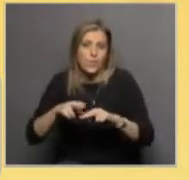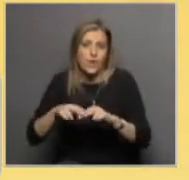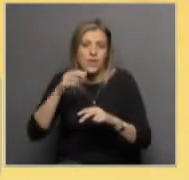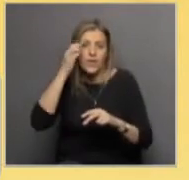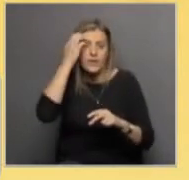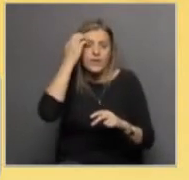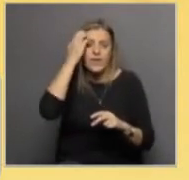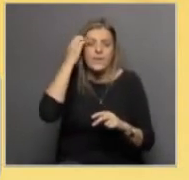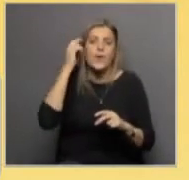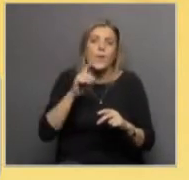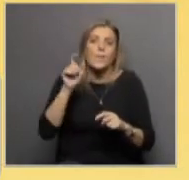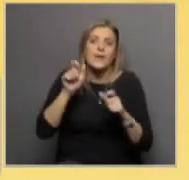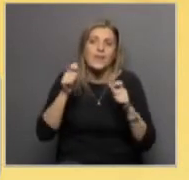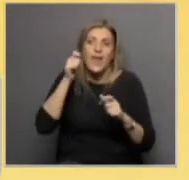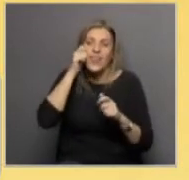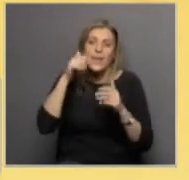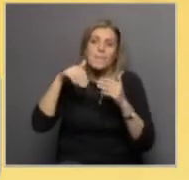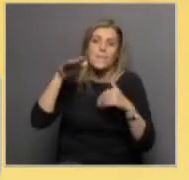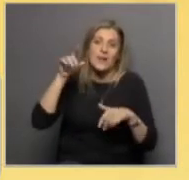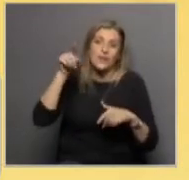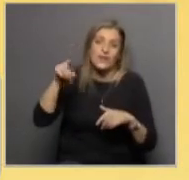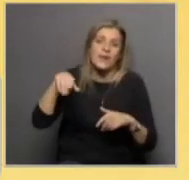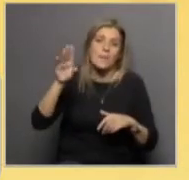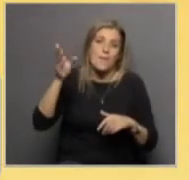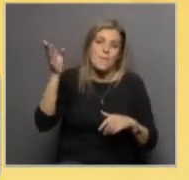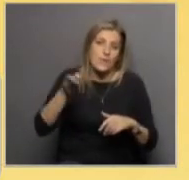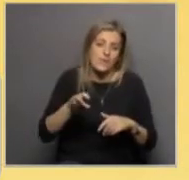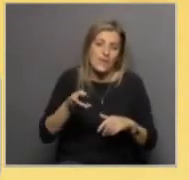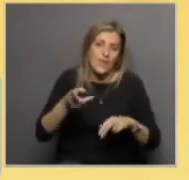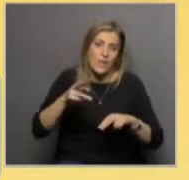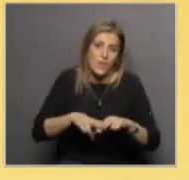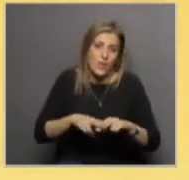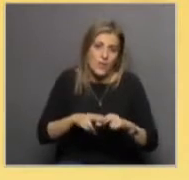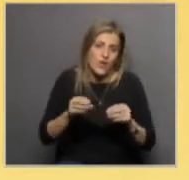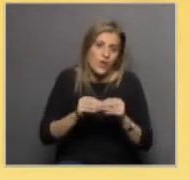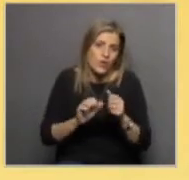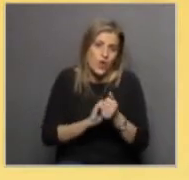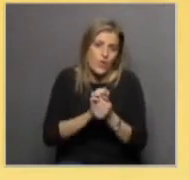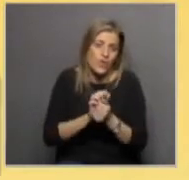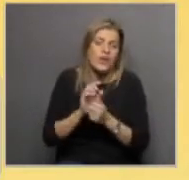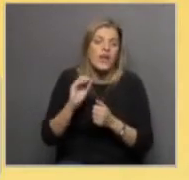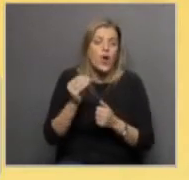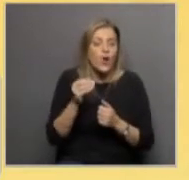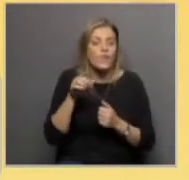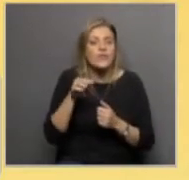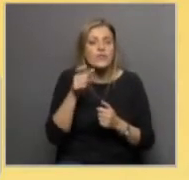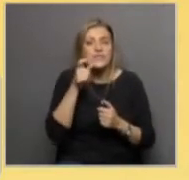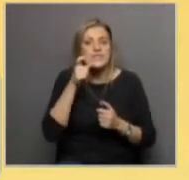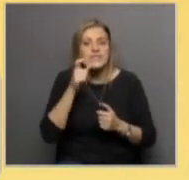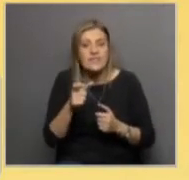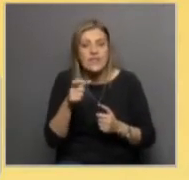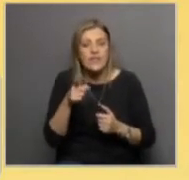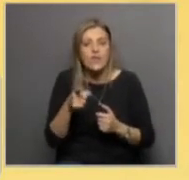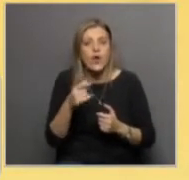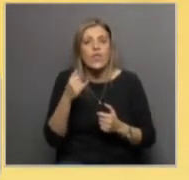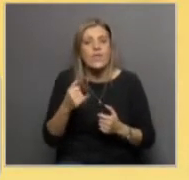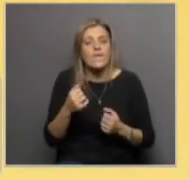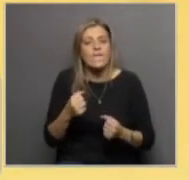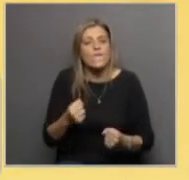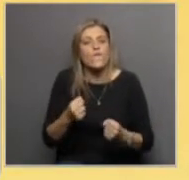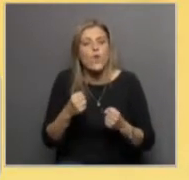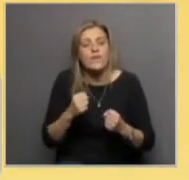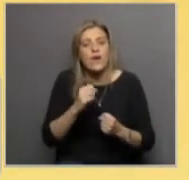los mayores tienen mayor probabilidad de morir que los jóvenes. Entonces, eso también habla bien de la fuerza